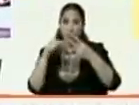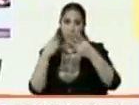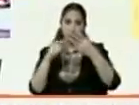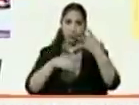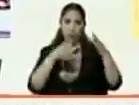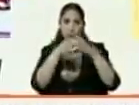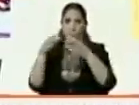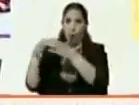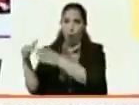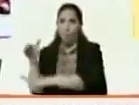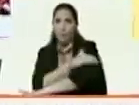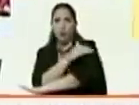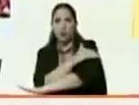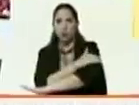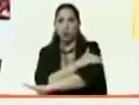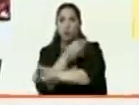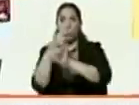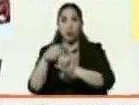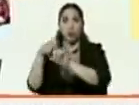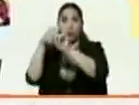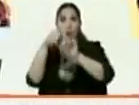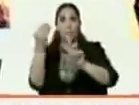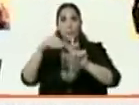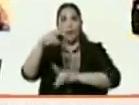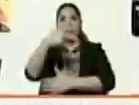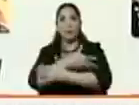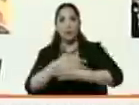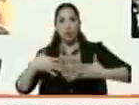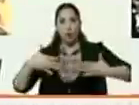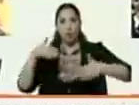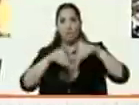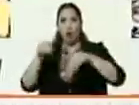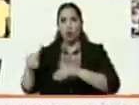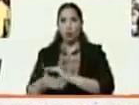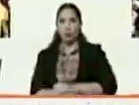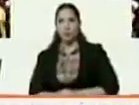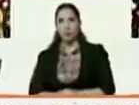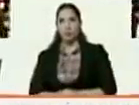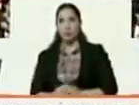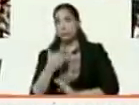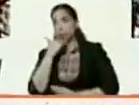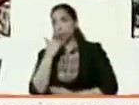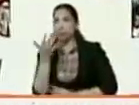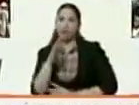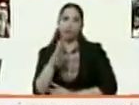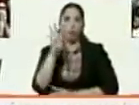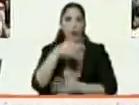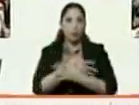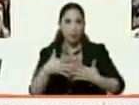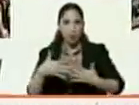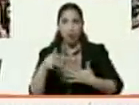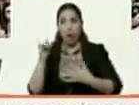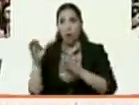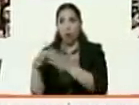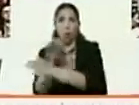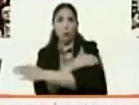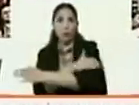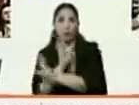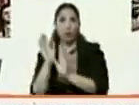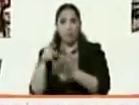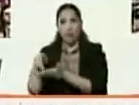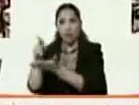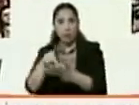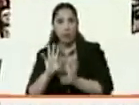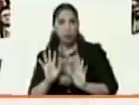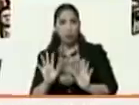partidos que suman largo más de 3 millones de votos, quizás 4 millones de votos. Ahí está la derecha